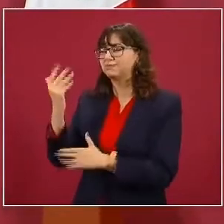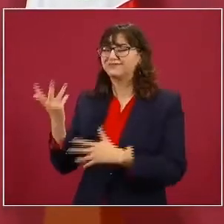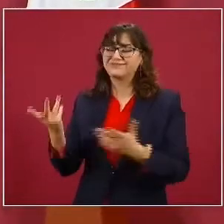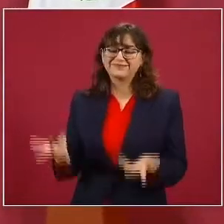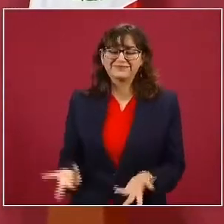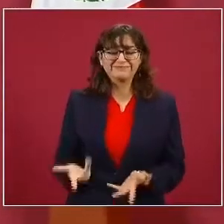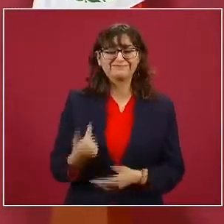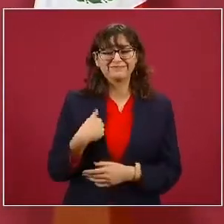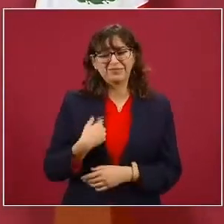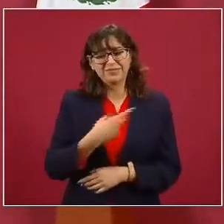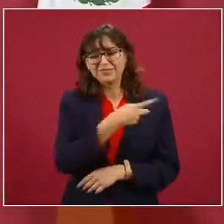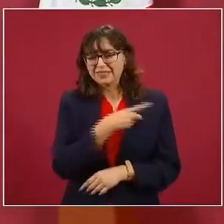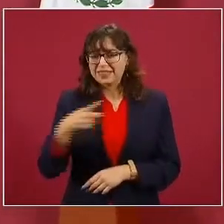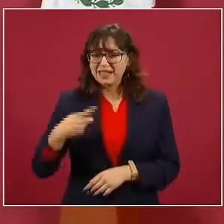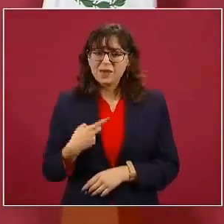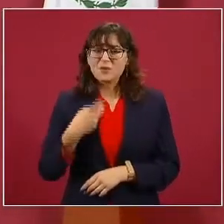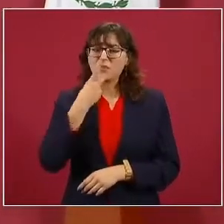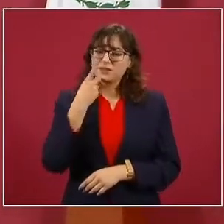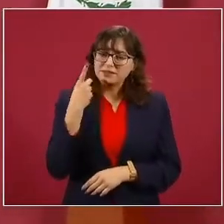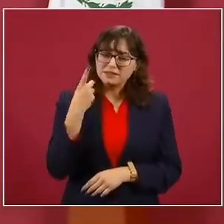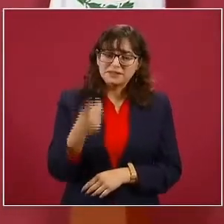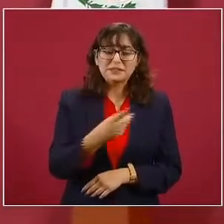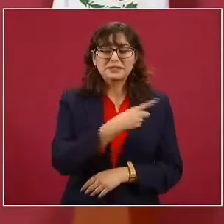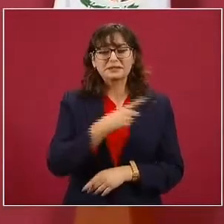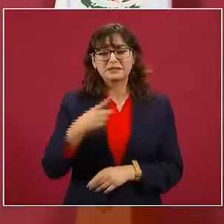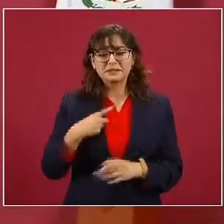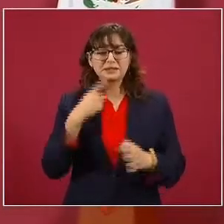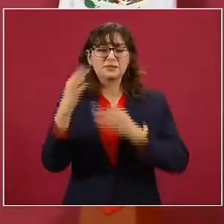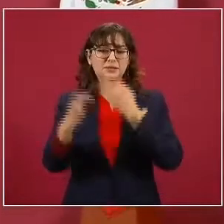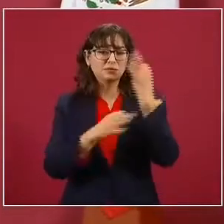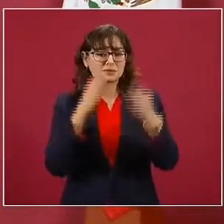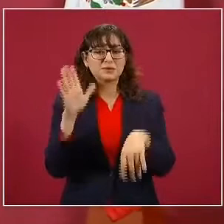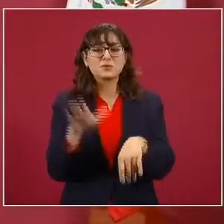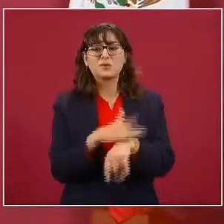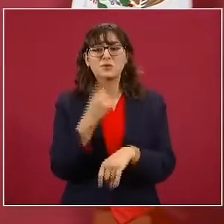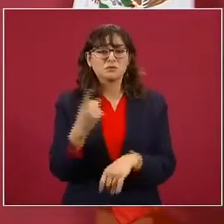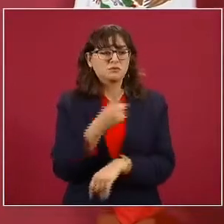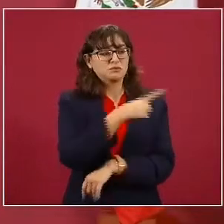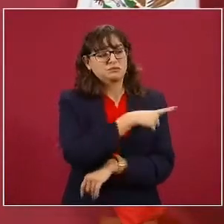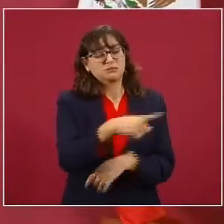campaña en contra del gobierno,